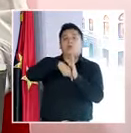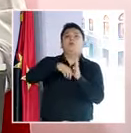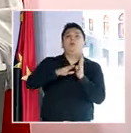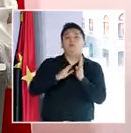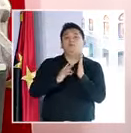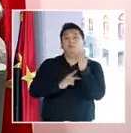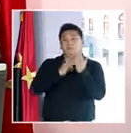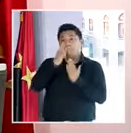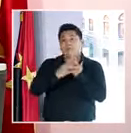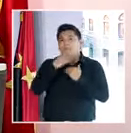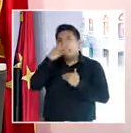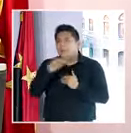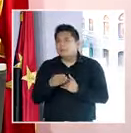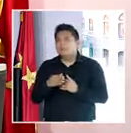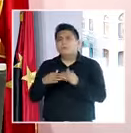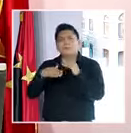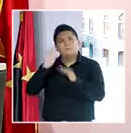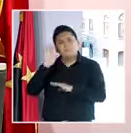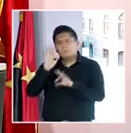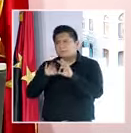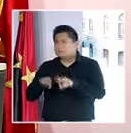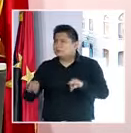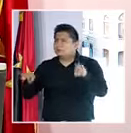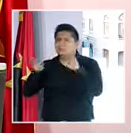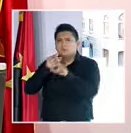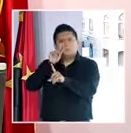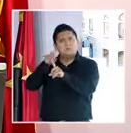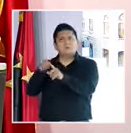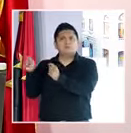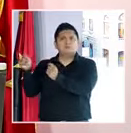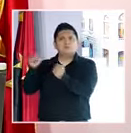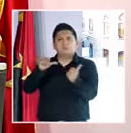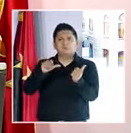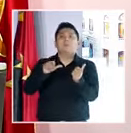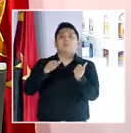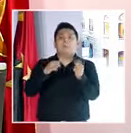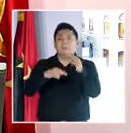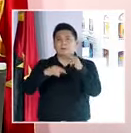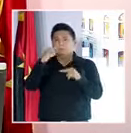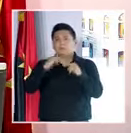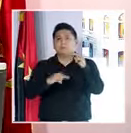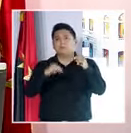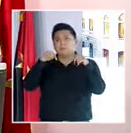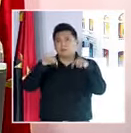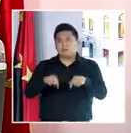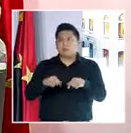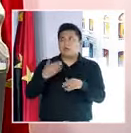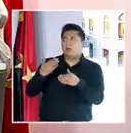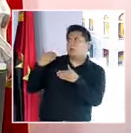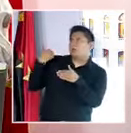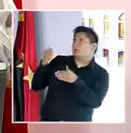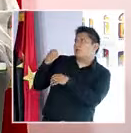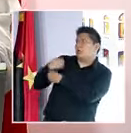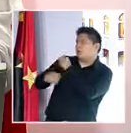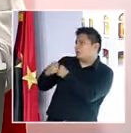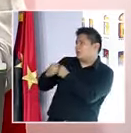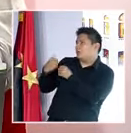este proyecto, el más importante en materia de inversión en los últimos 10 años.